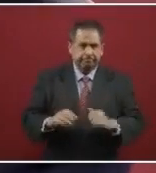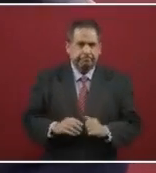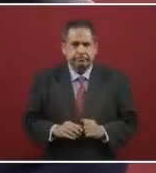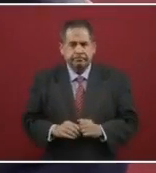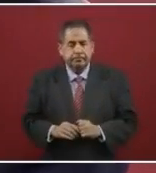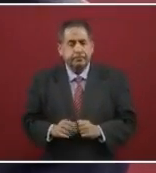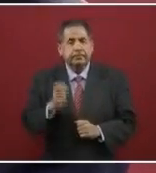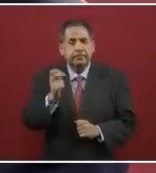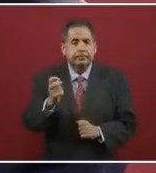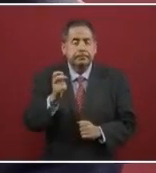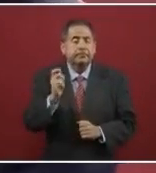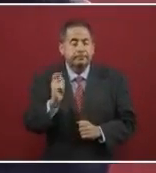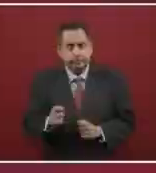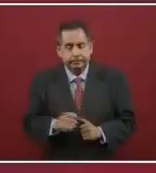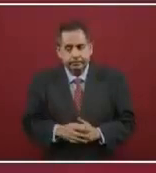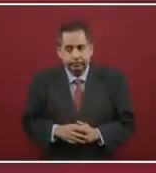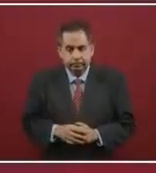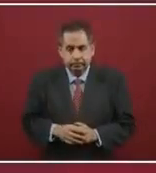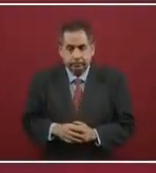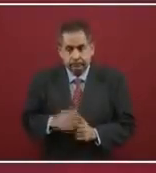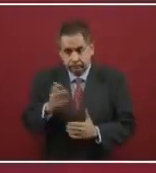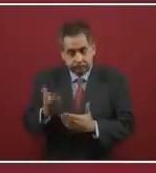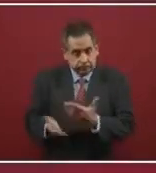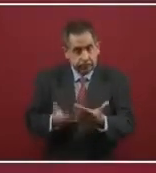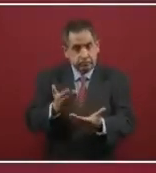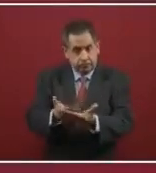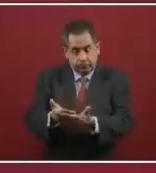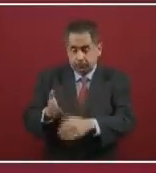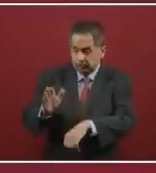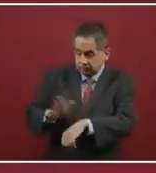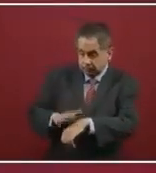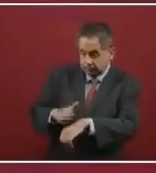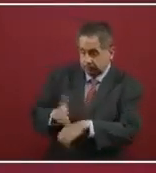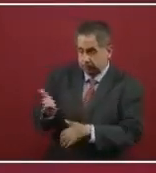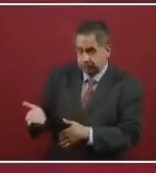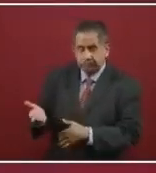y para eso se les pide un